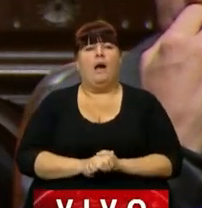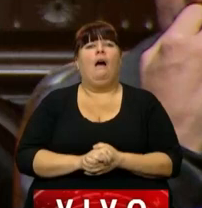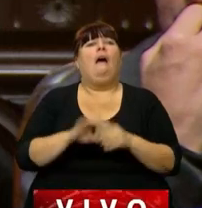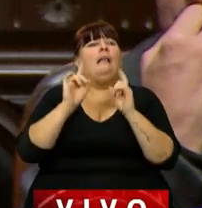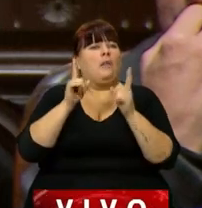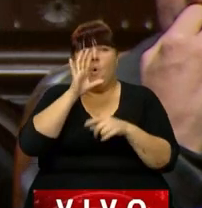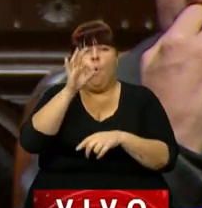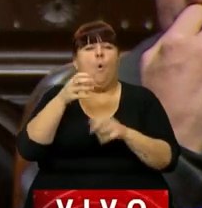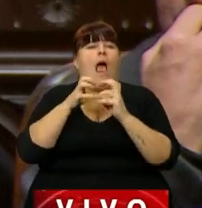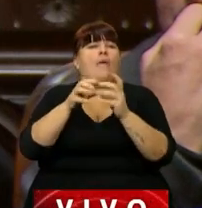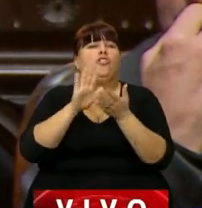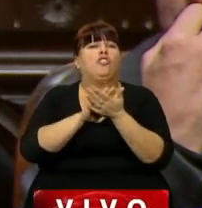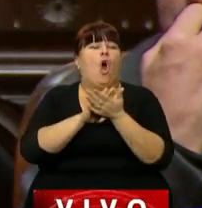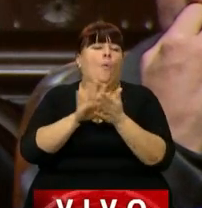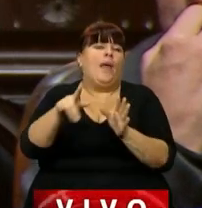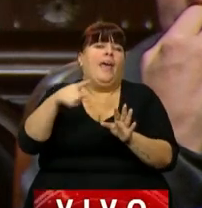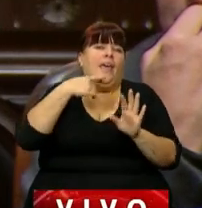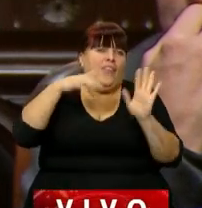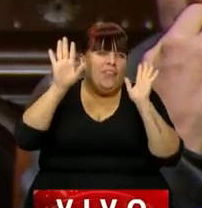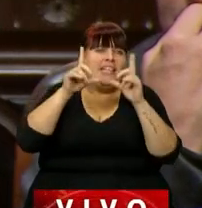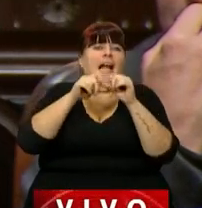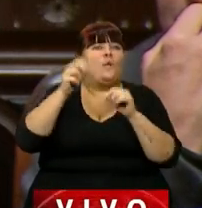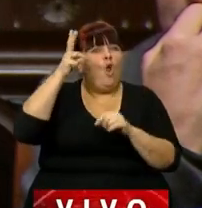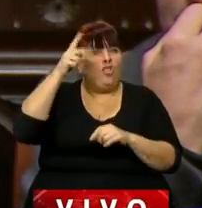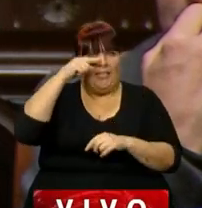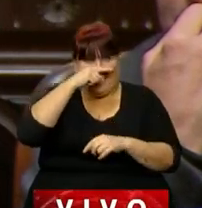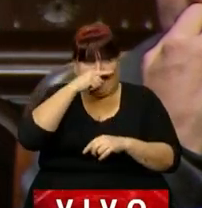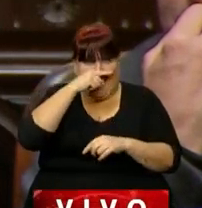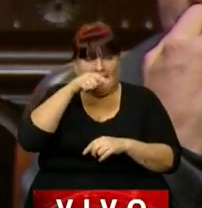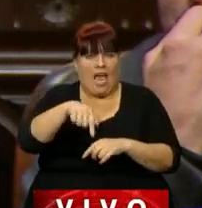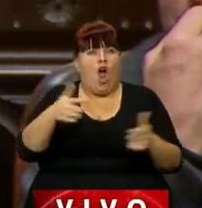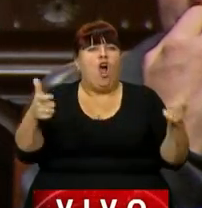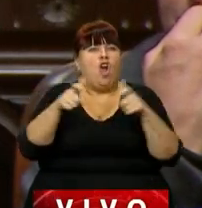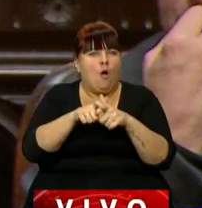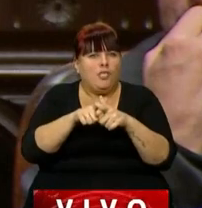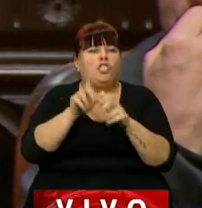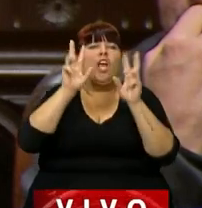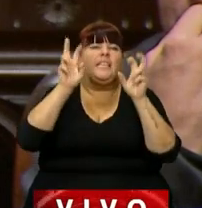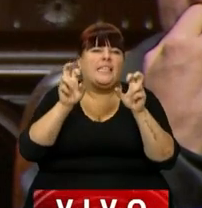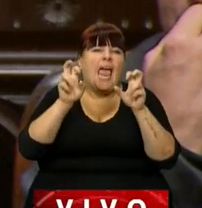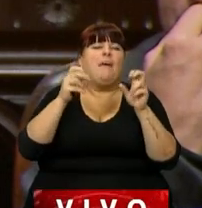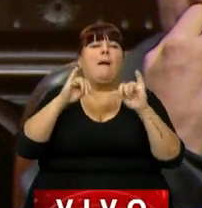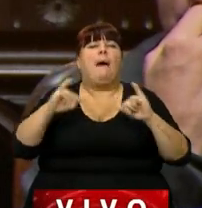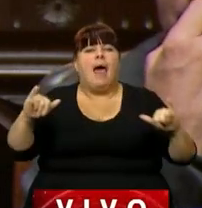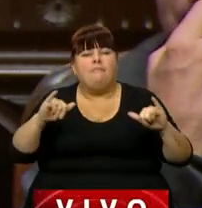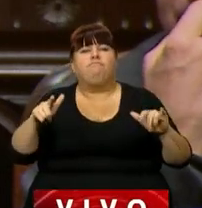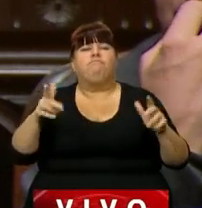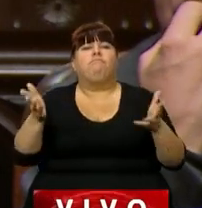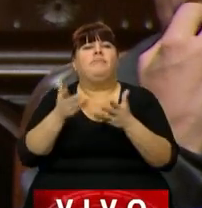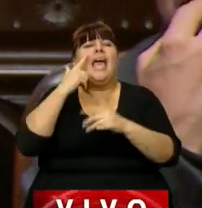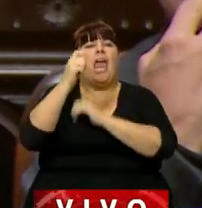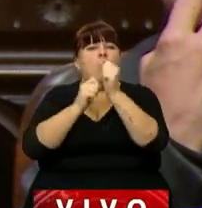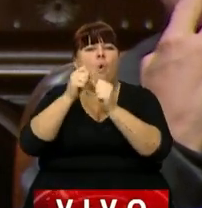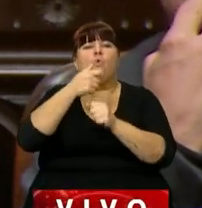También nunca discutimos una cuestión sobre, dice el artículo 87, que esta comisión incumbe los temas de promoción de la